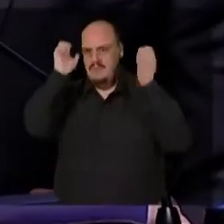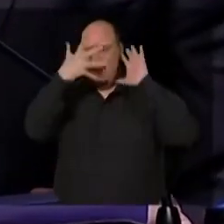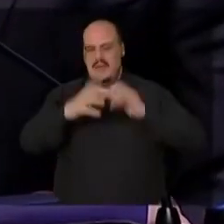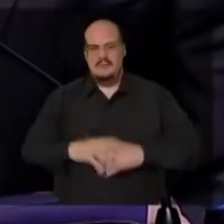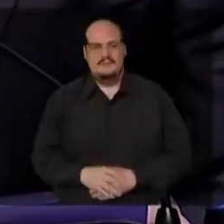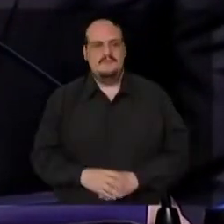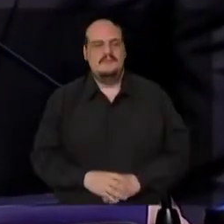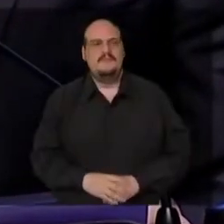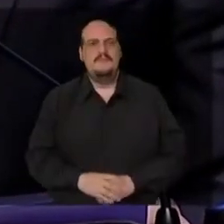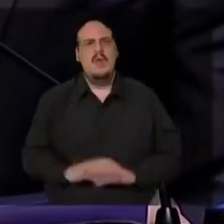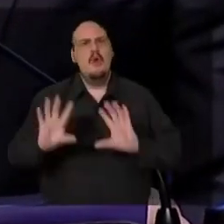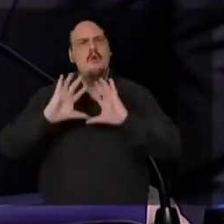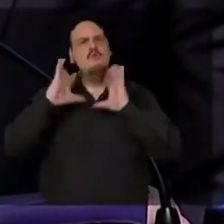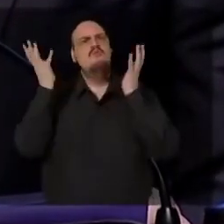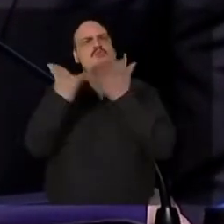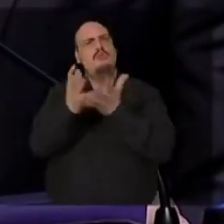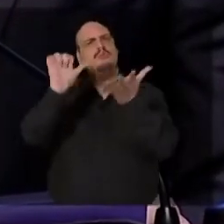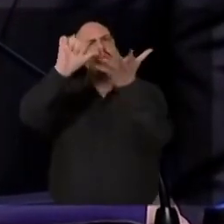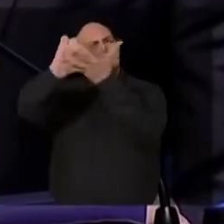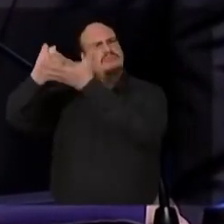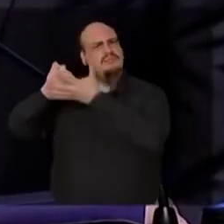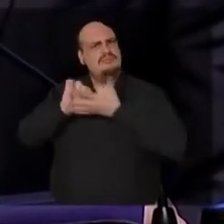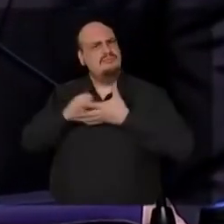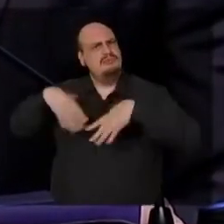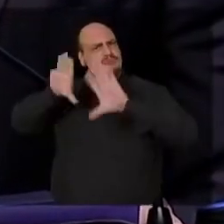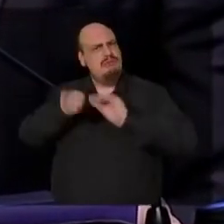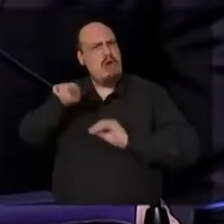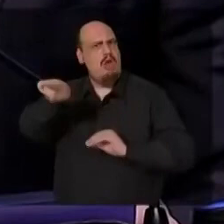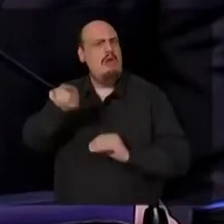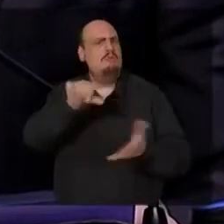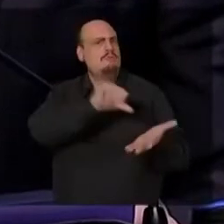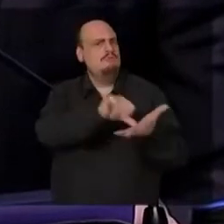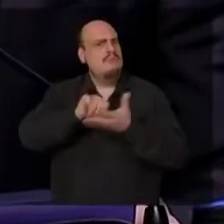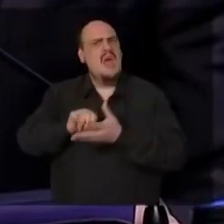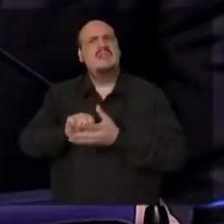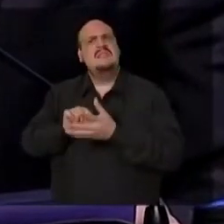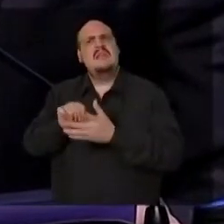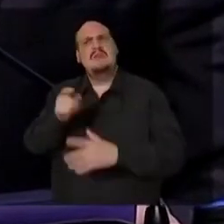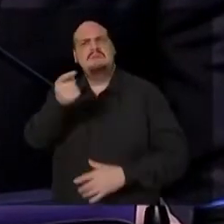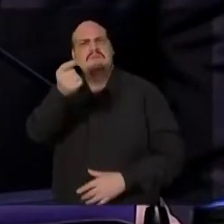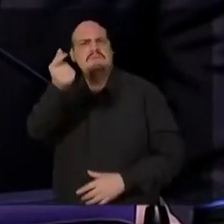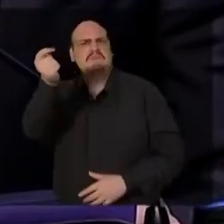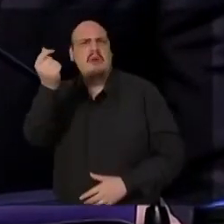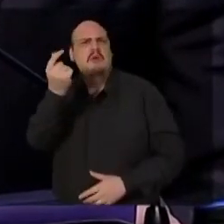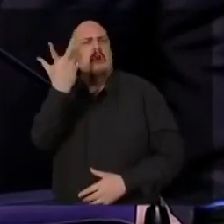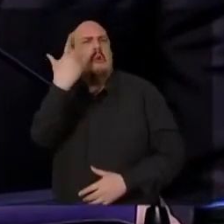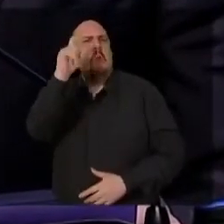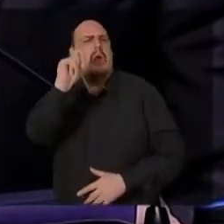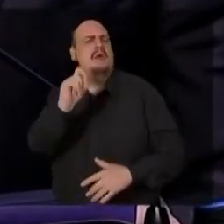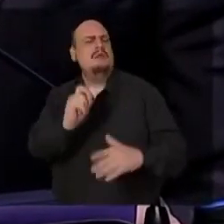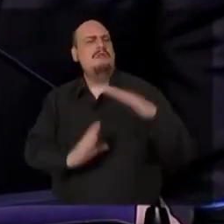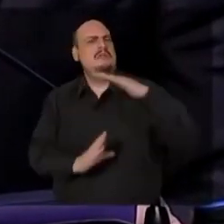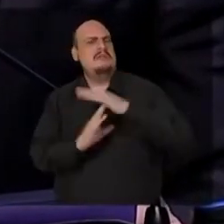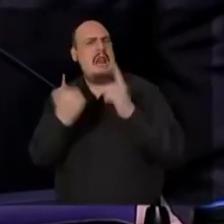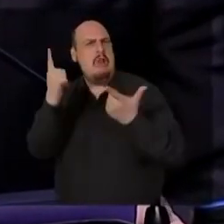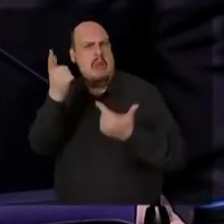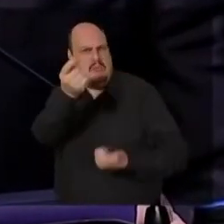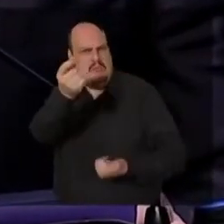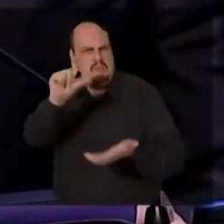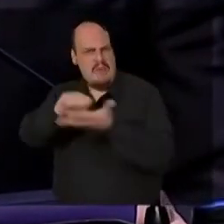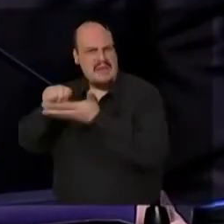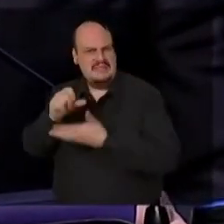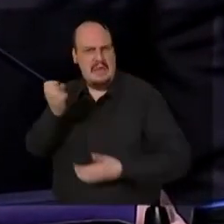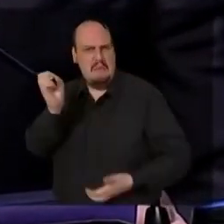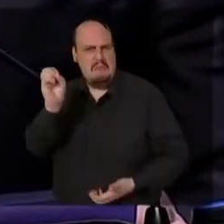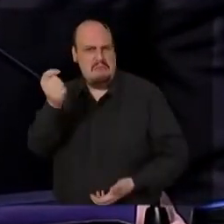de todos los países del mundo hay muy pocos países que no tienen bancos central Si yo le digo cómo